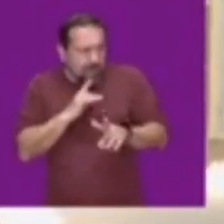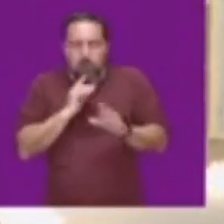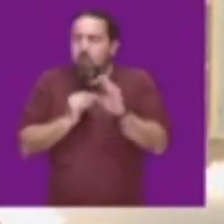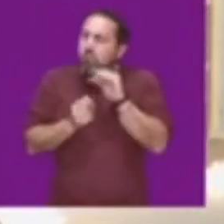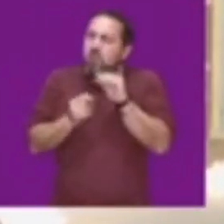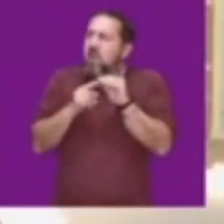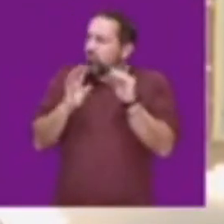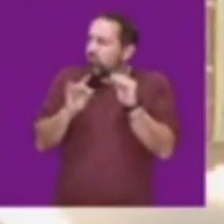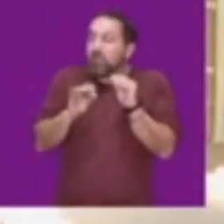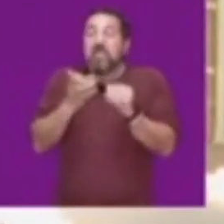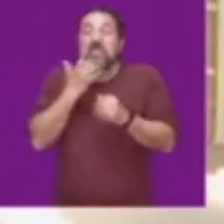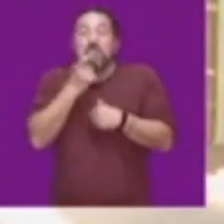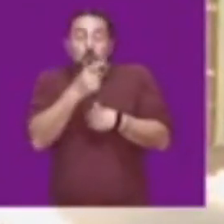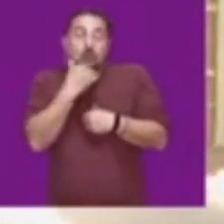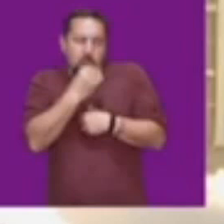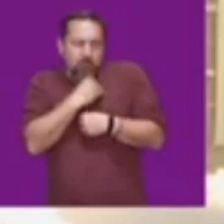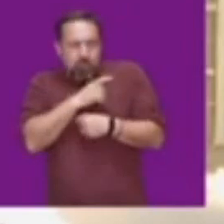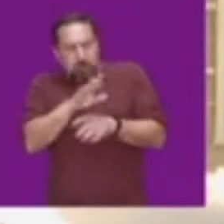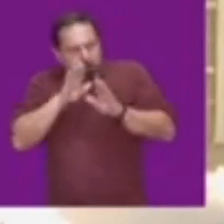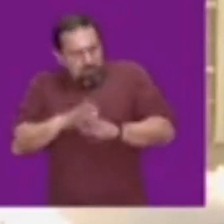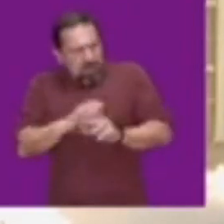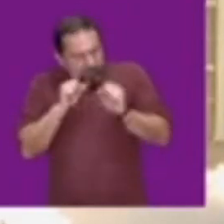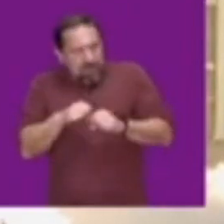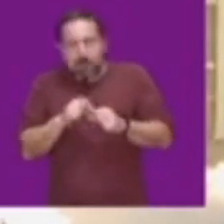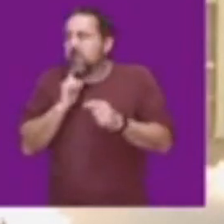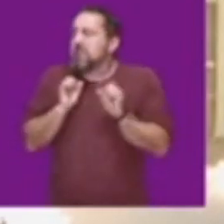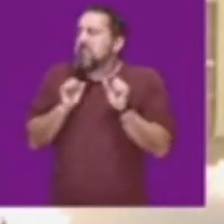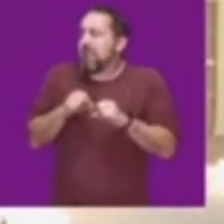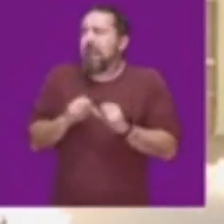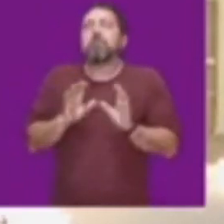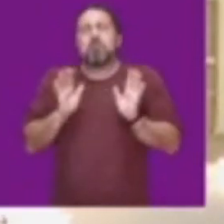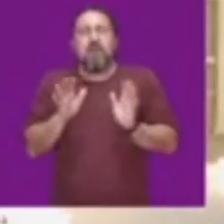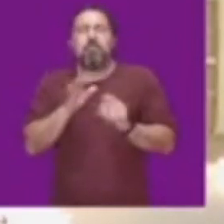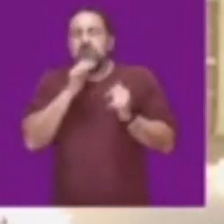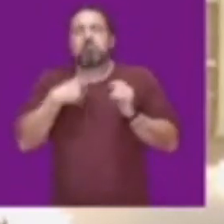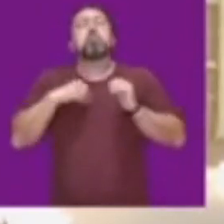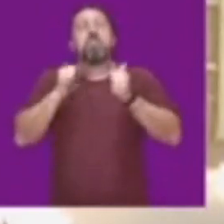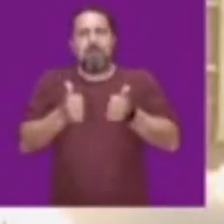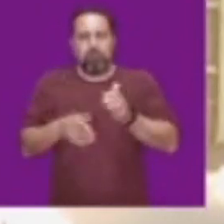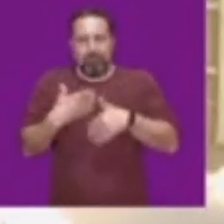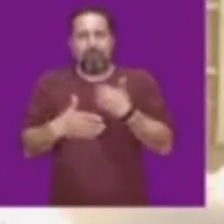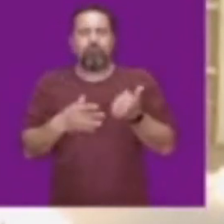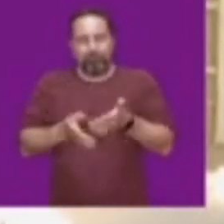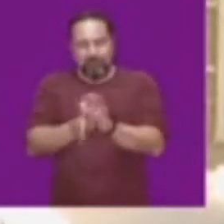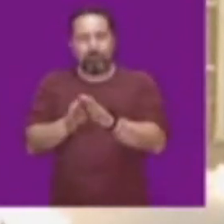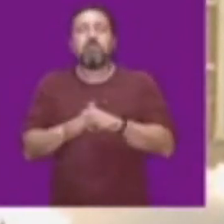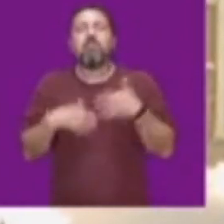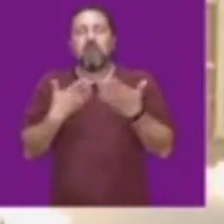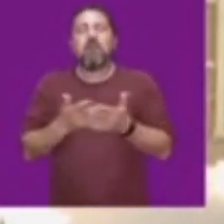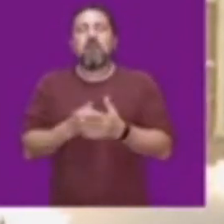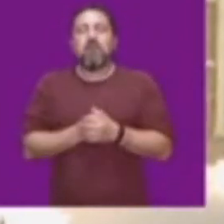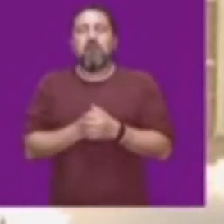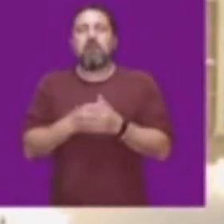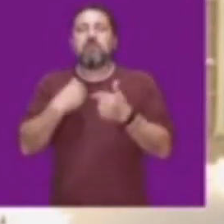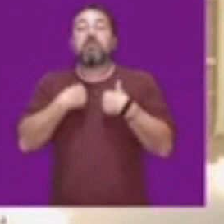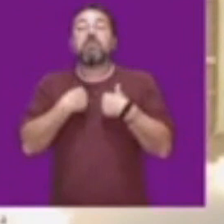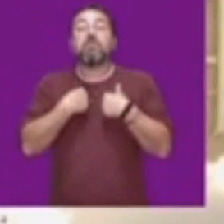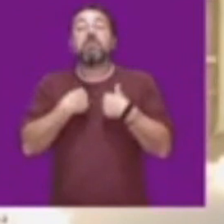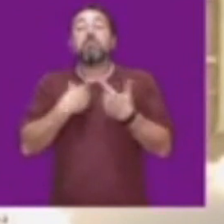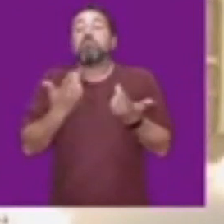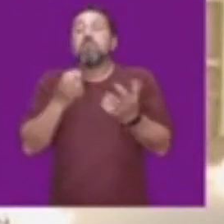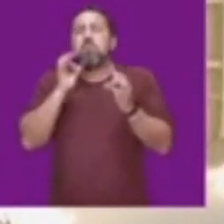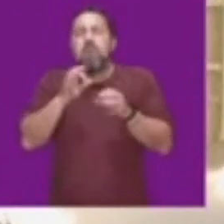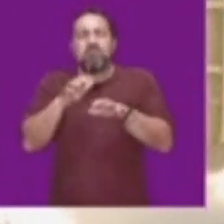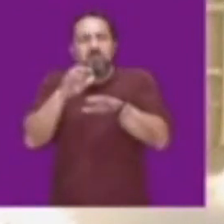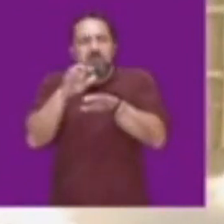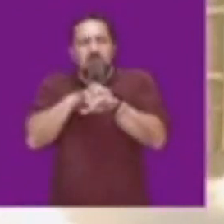sí? Sí, sí. Si tú tienes una pregunta me paras, ¿vale? Vale. Vale, venga. Pues venga, empezamos, ¿eh? Ahí va. Soy